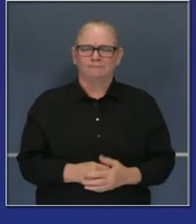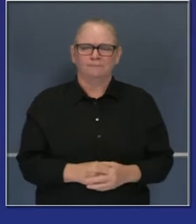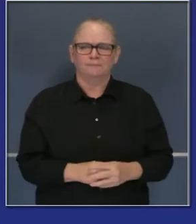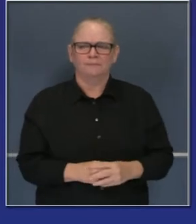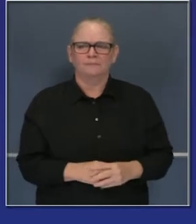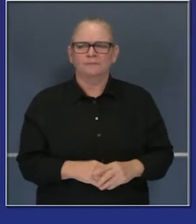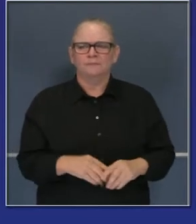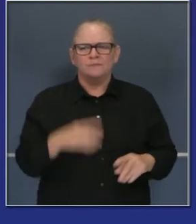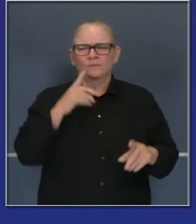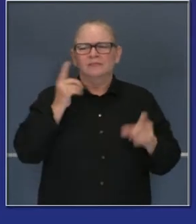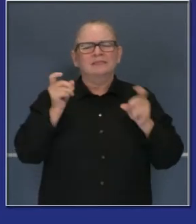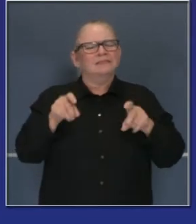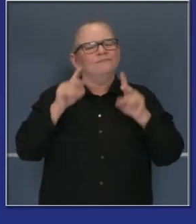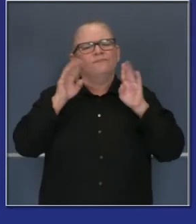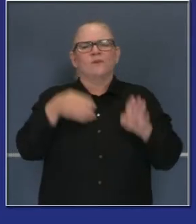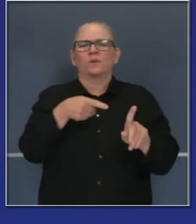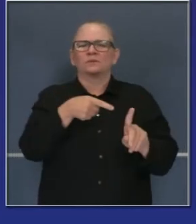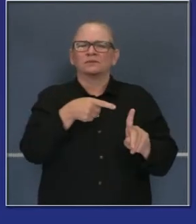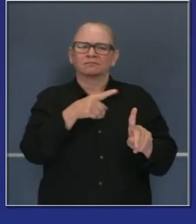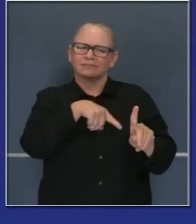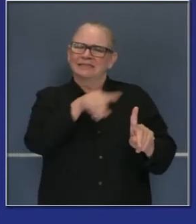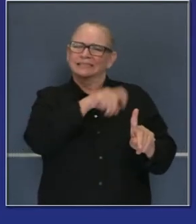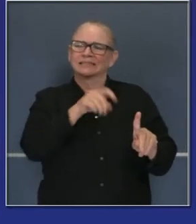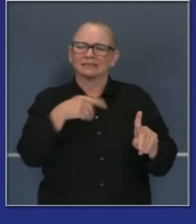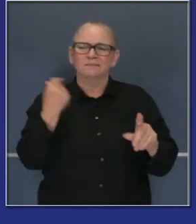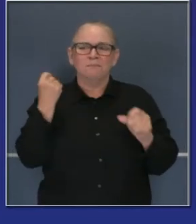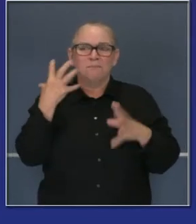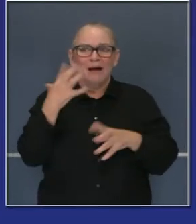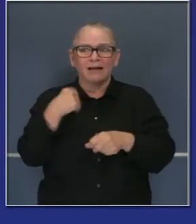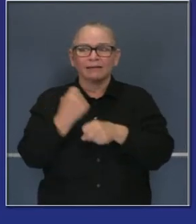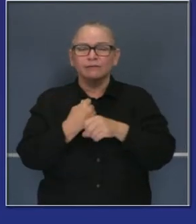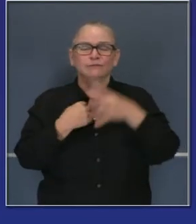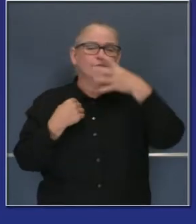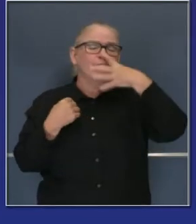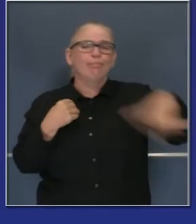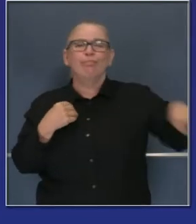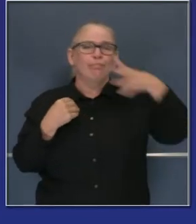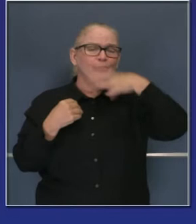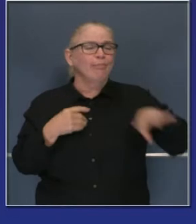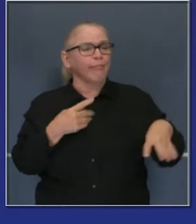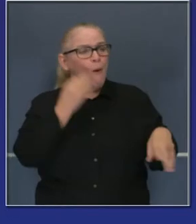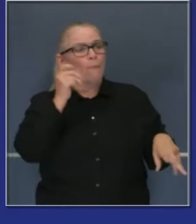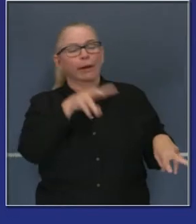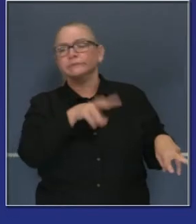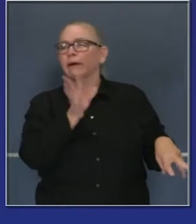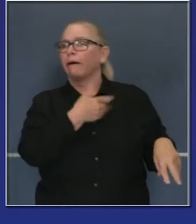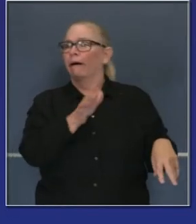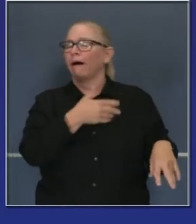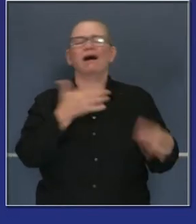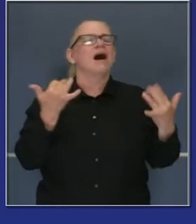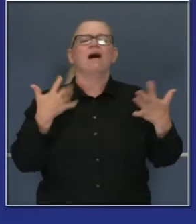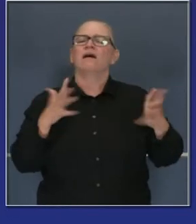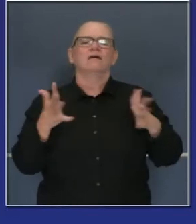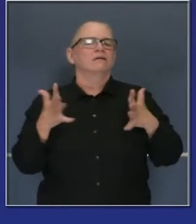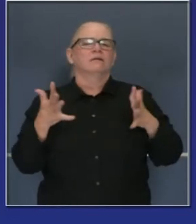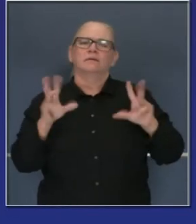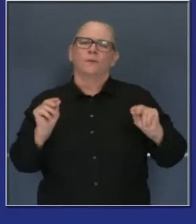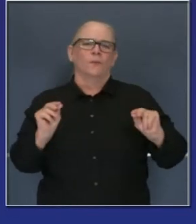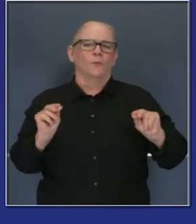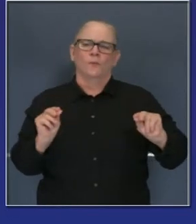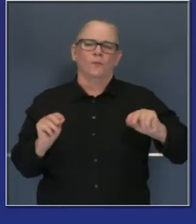el tipo de esfuerzo y energía que no hemos invertido en muchos años y como consecuencia pues ahora estamos hoy en día